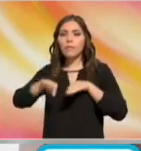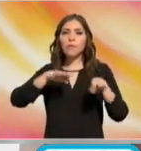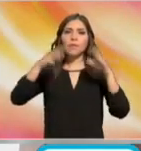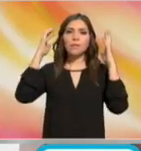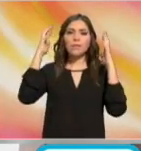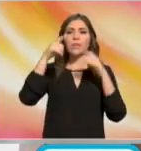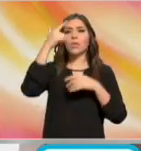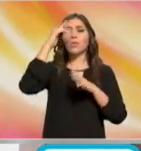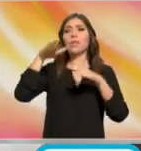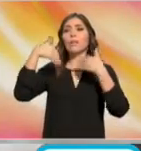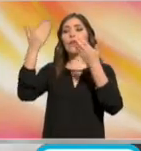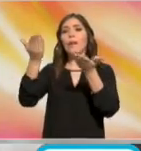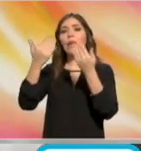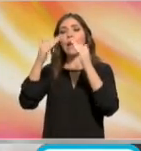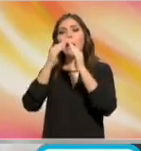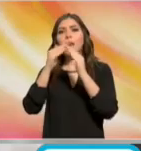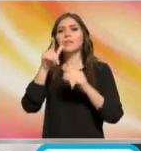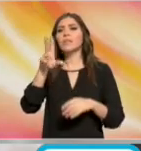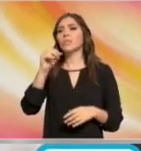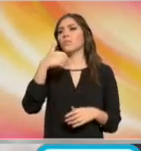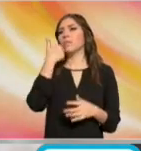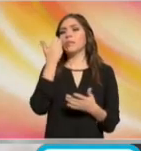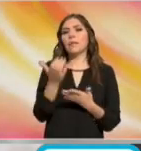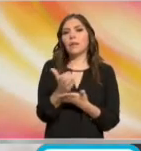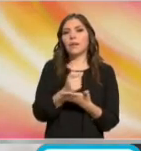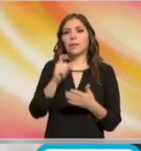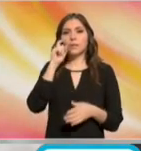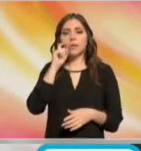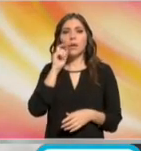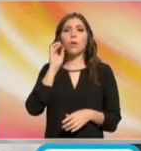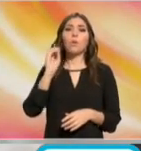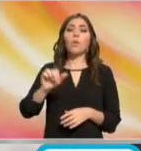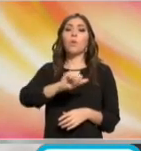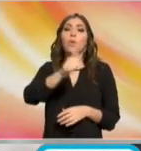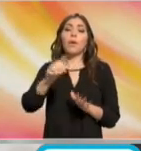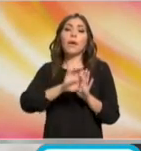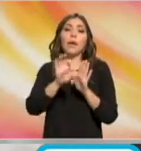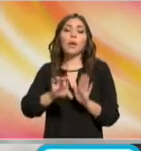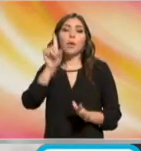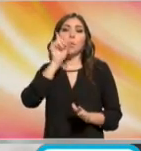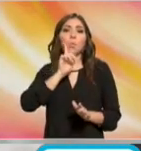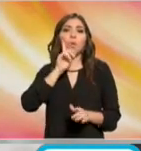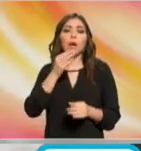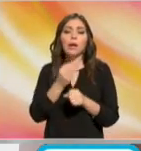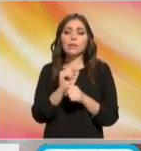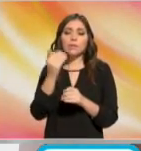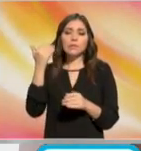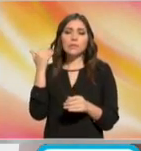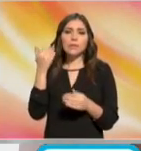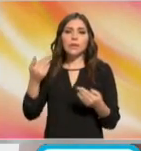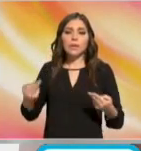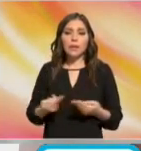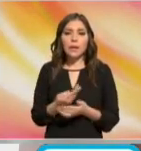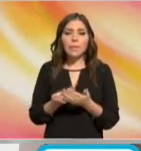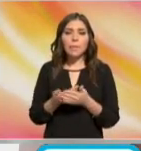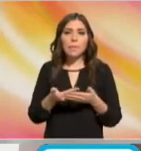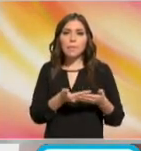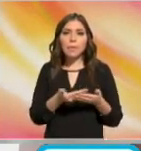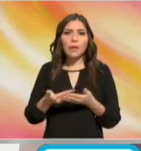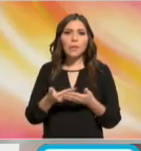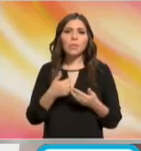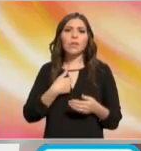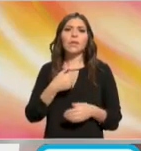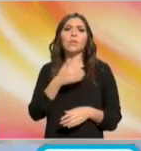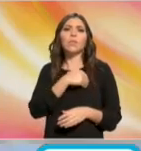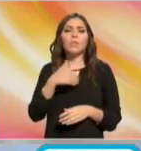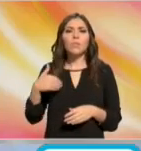es tener sexo. Quizá en este momento de mi vida acabo de tener un bebé y estoy más atenta a amamantar, estoy agotada y es natural que en ese